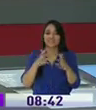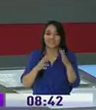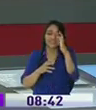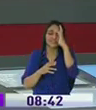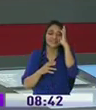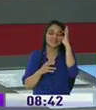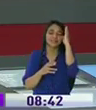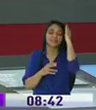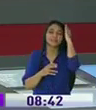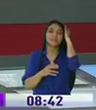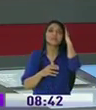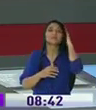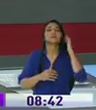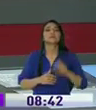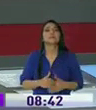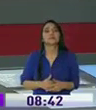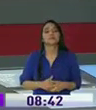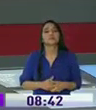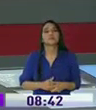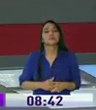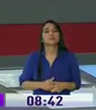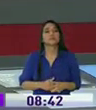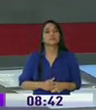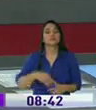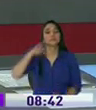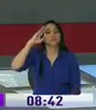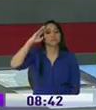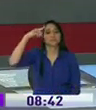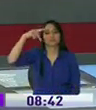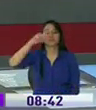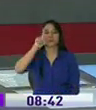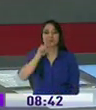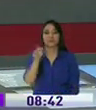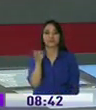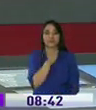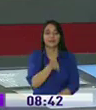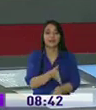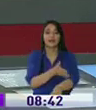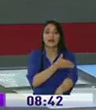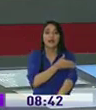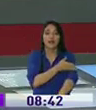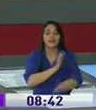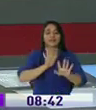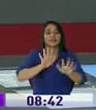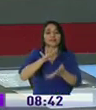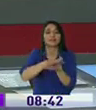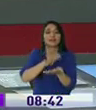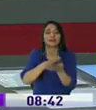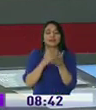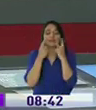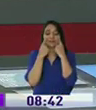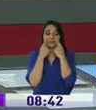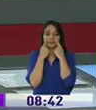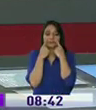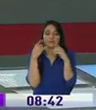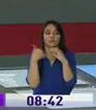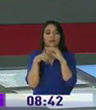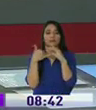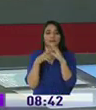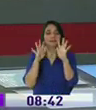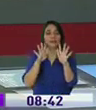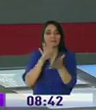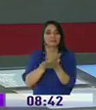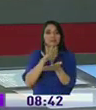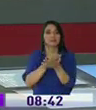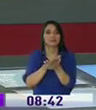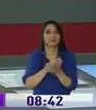famoso Capi Peseta. Pero antes del Capi Peseta, vamos a echar un ojito para el guasapeo. Así